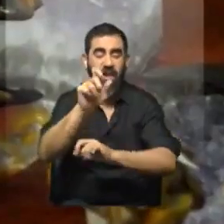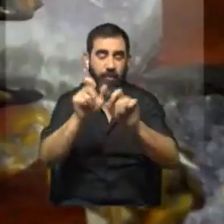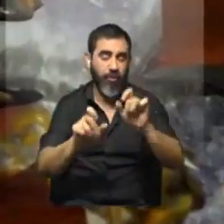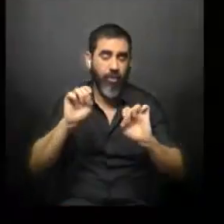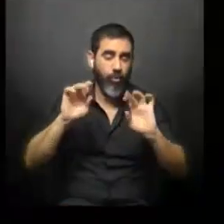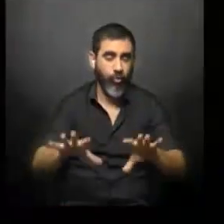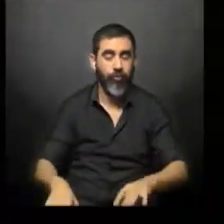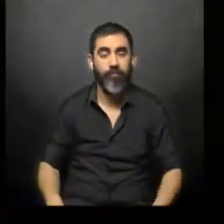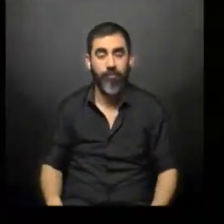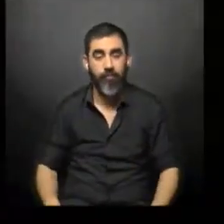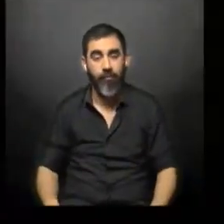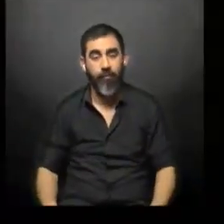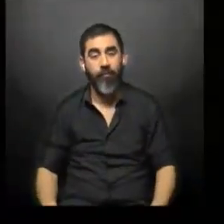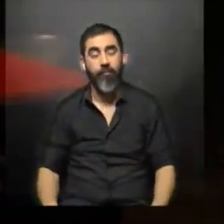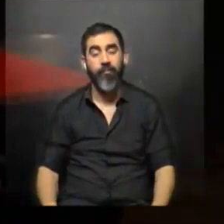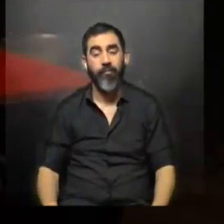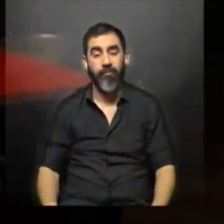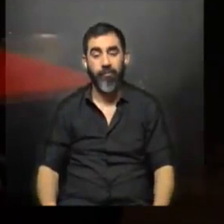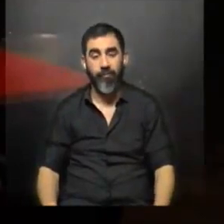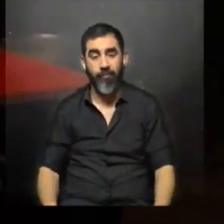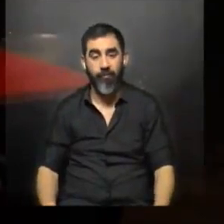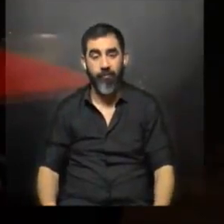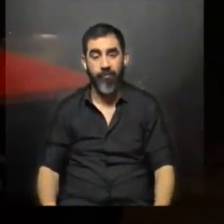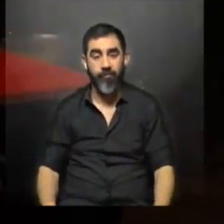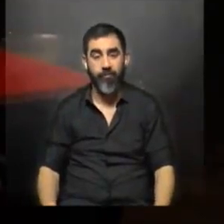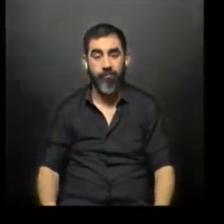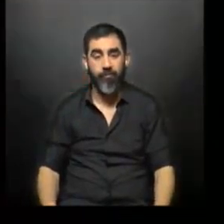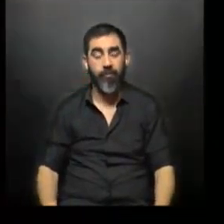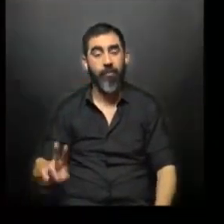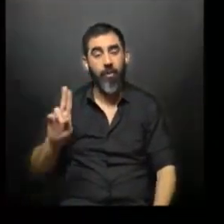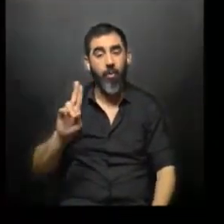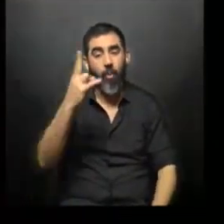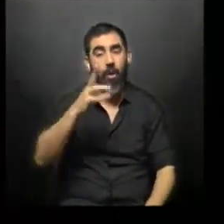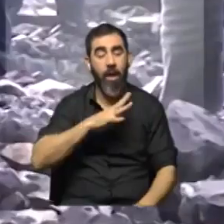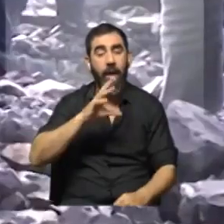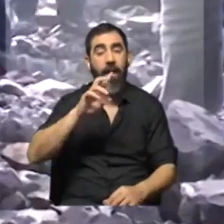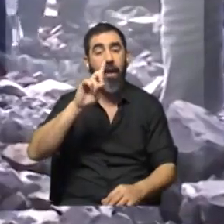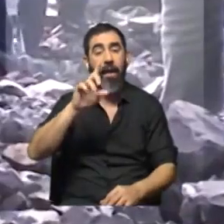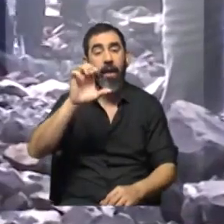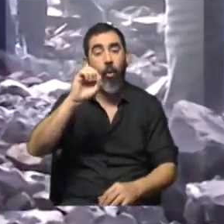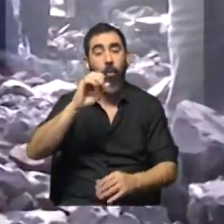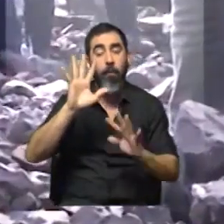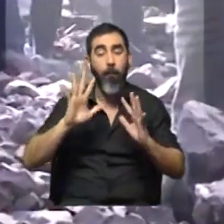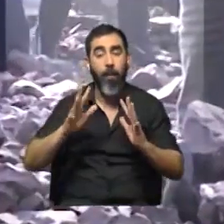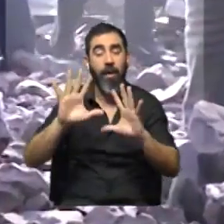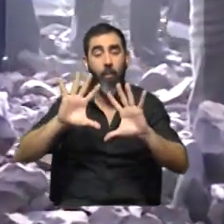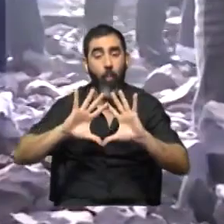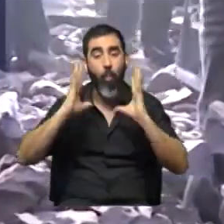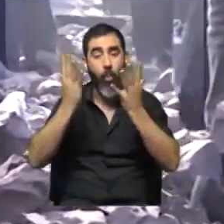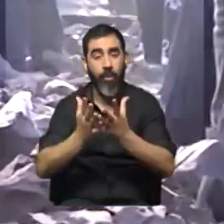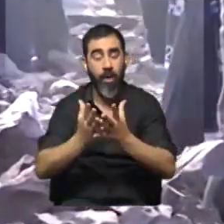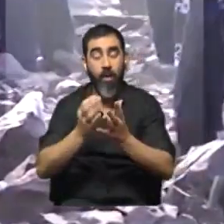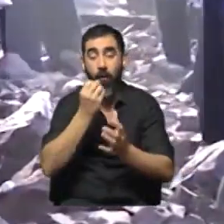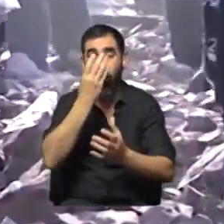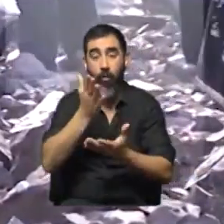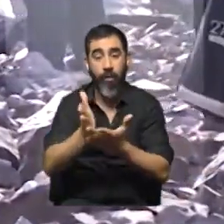turística y no están en actividad. Sí. Tenemos en Uruguay un geoparque mundial UNESCO, Grutas del Palacio, en el departamento de